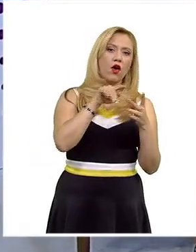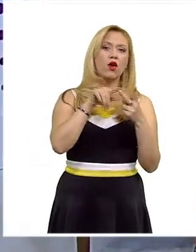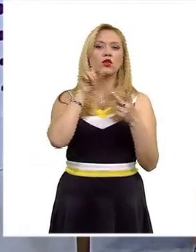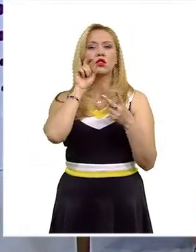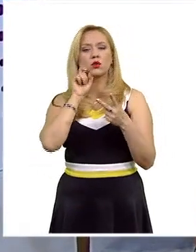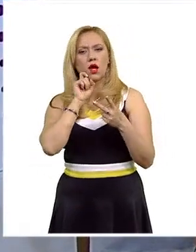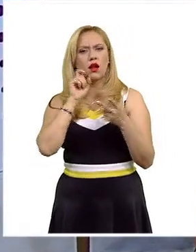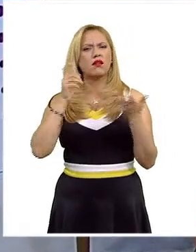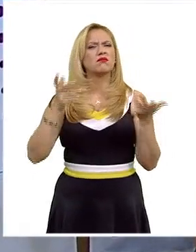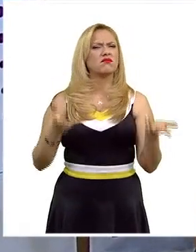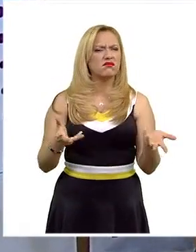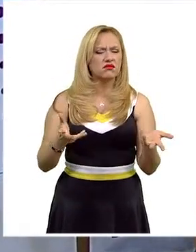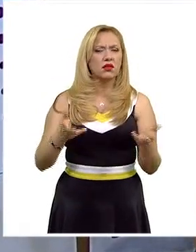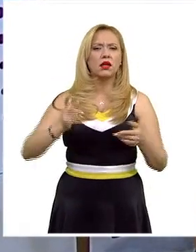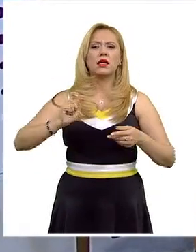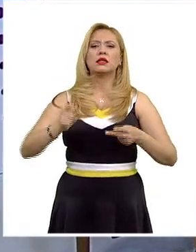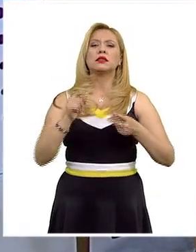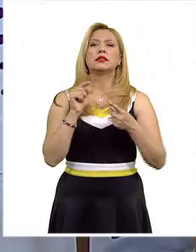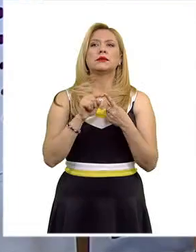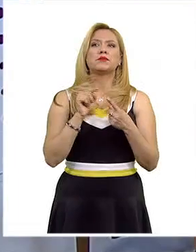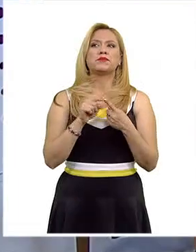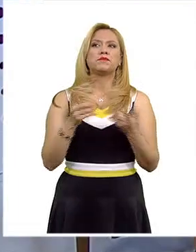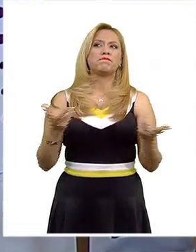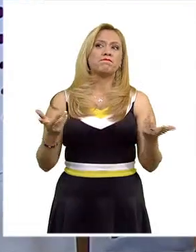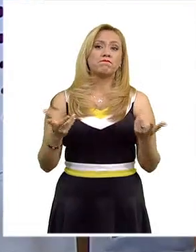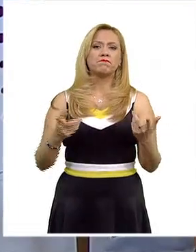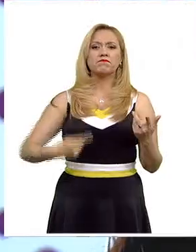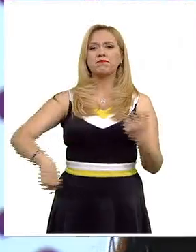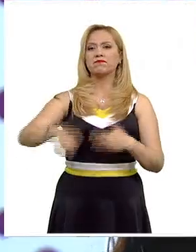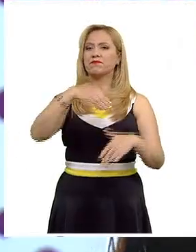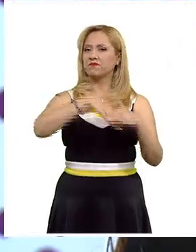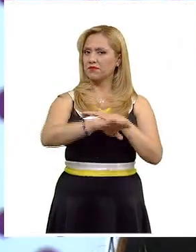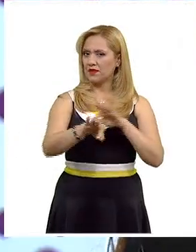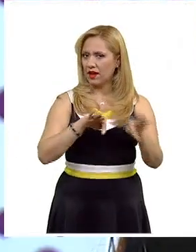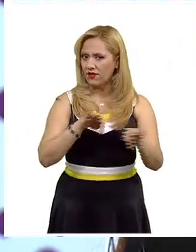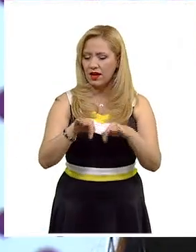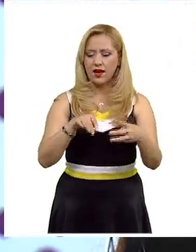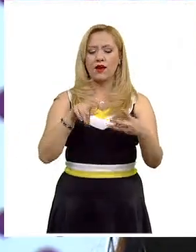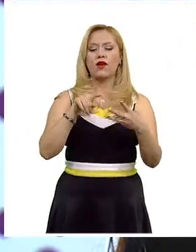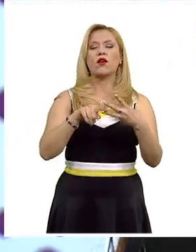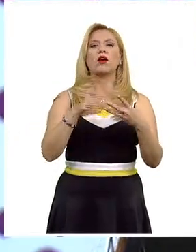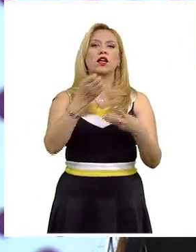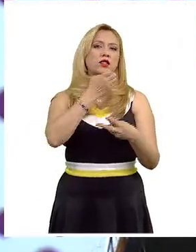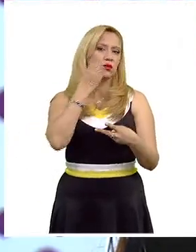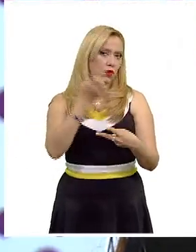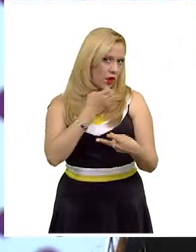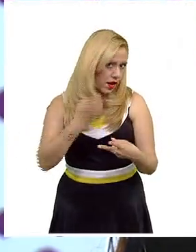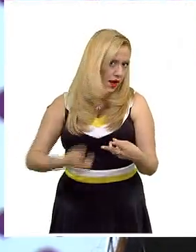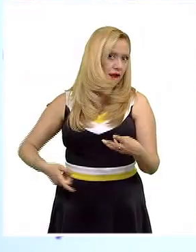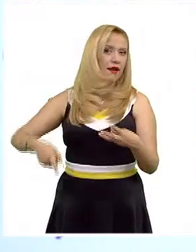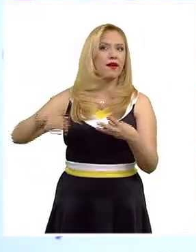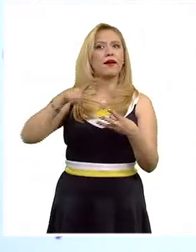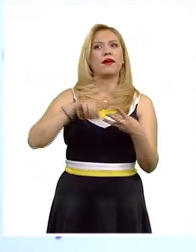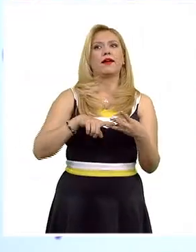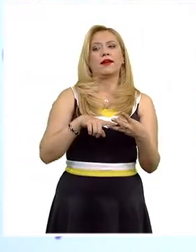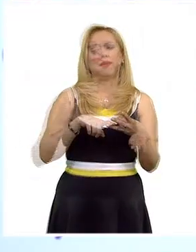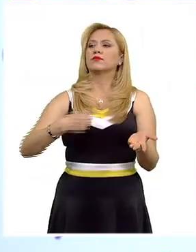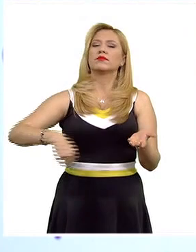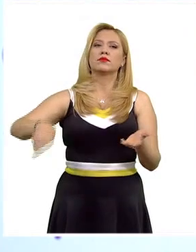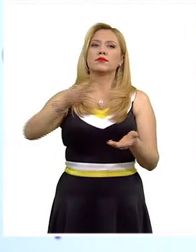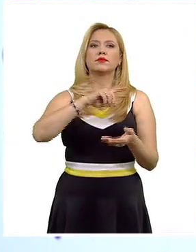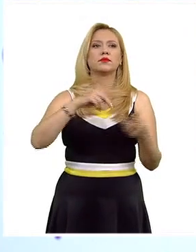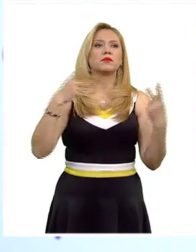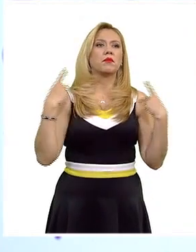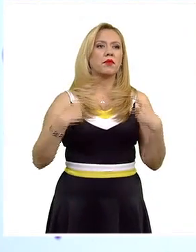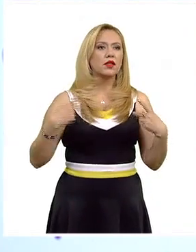acoso sexual se expresa en el ámbito laboral, en el ámbito docente, en el ámbito de las relaciones